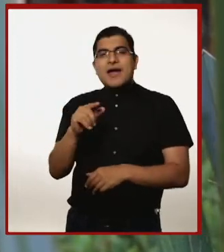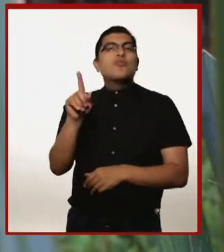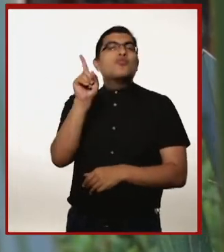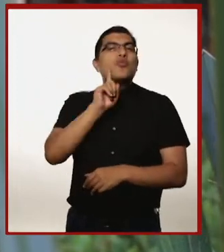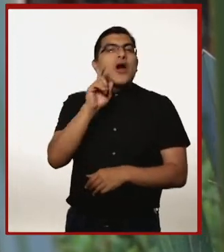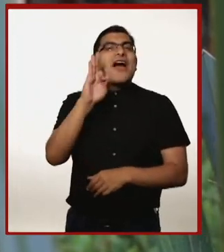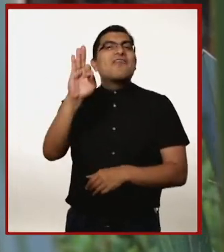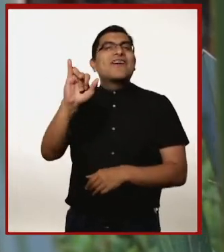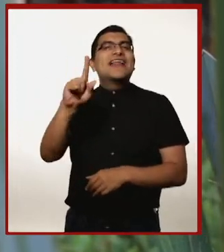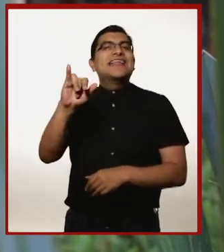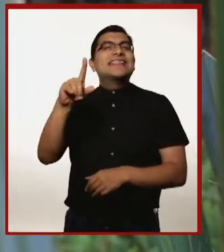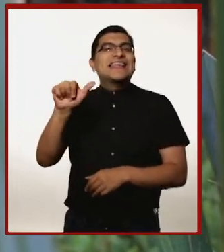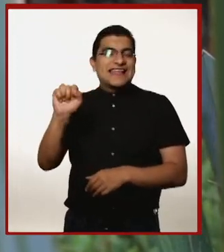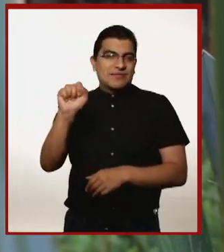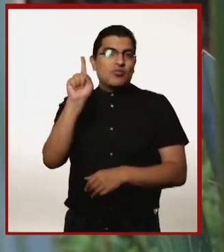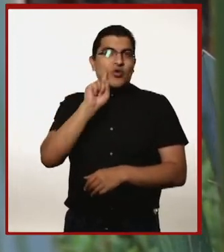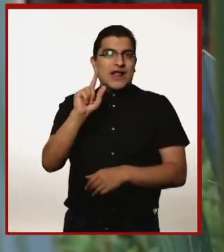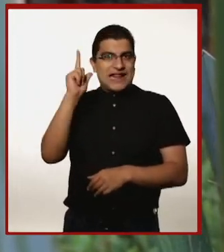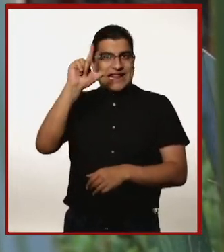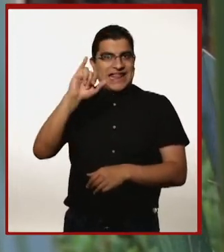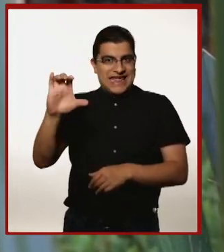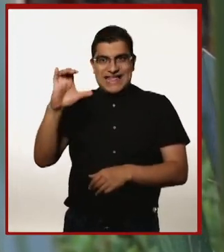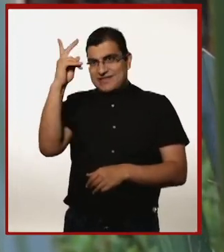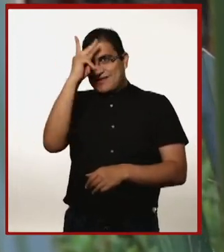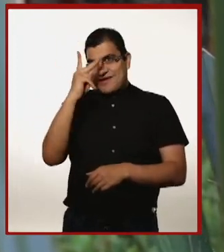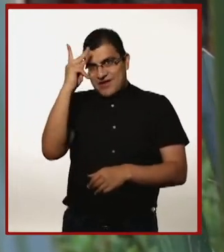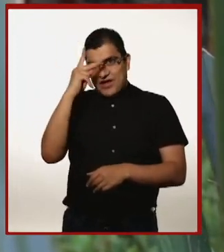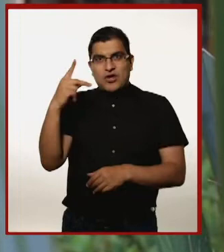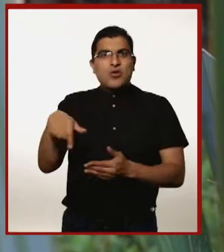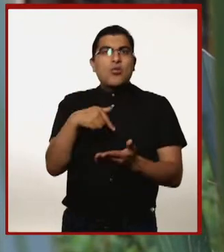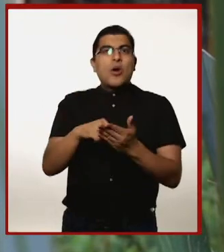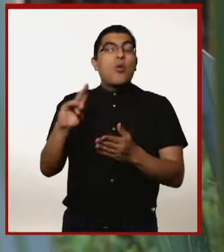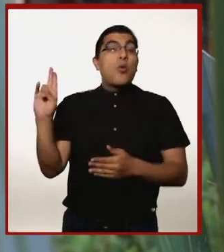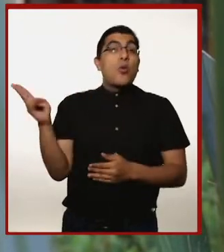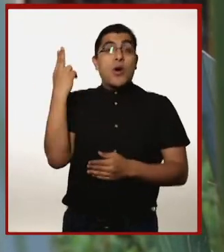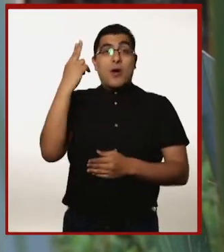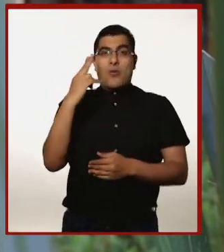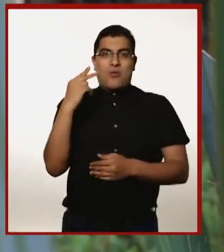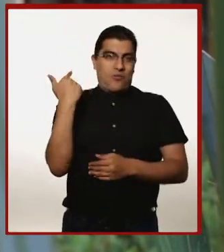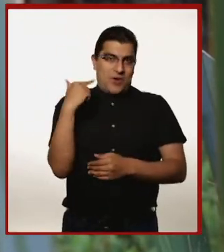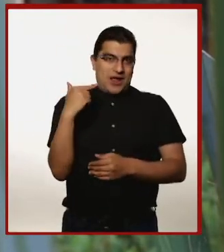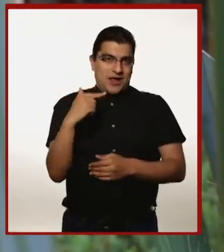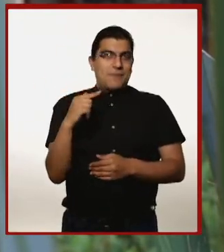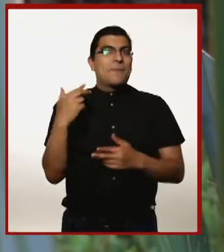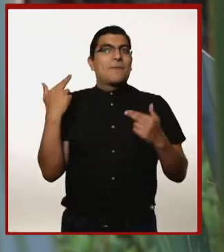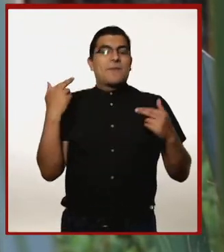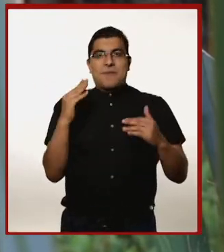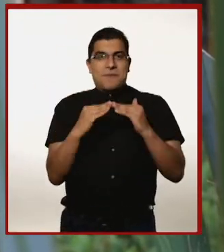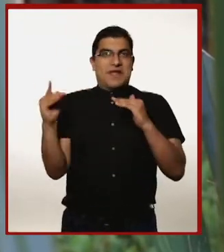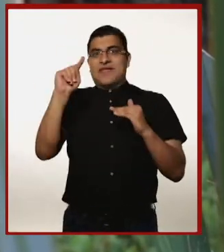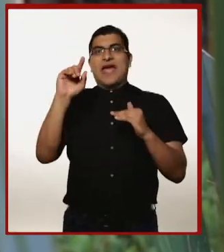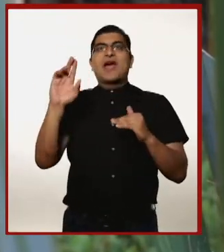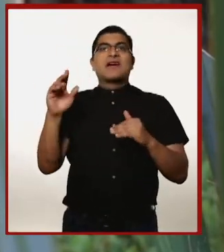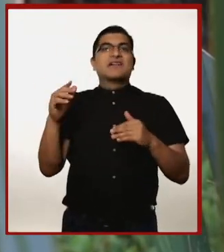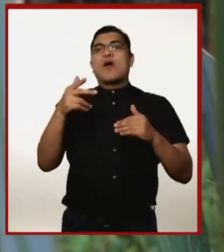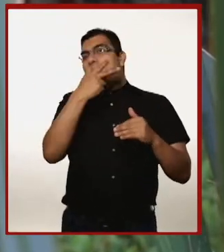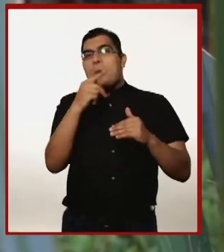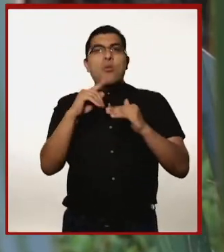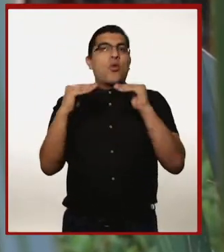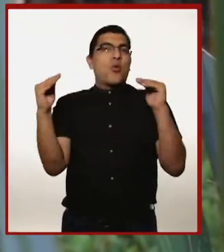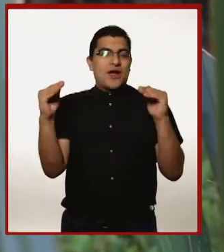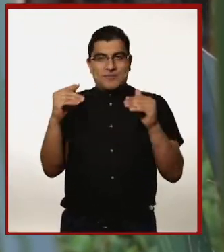Felicitas Valdivia Alatorre, licenciada en Psicología por la Universidad de Guadalajara y maestra en Género, Sociedad